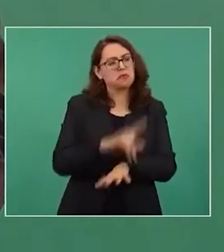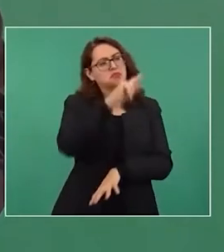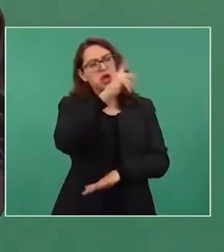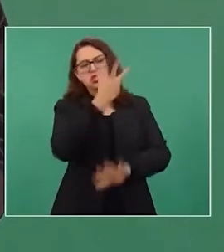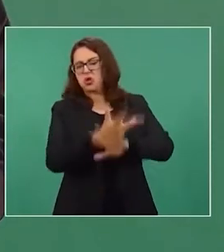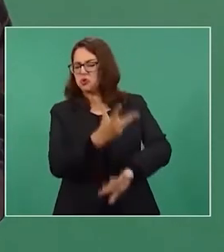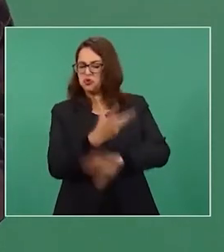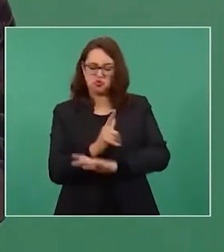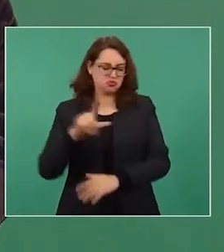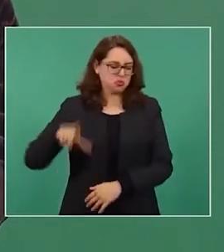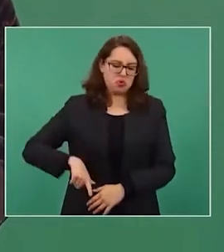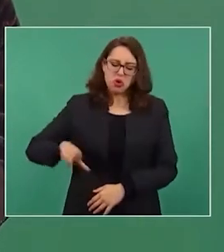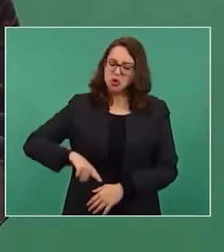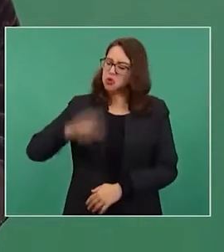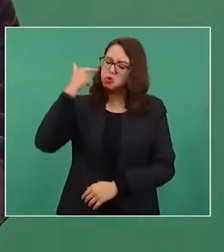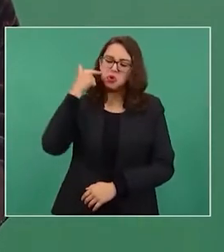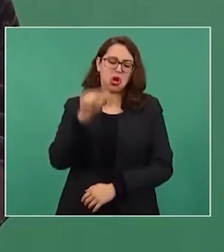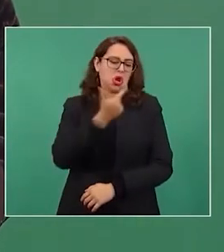van a permitir.